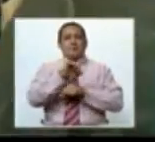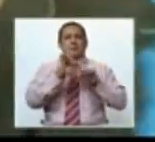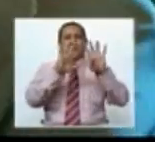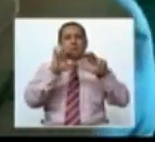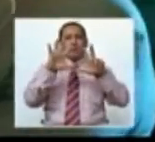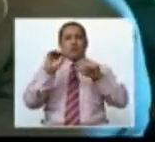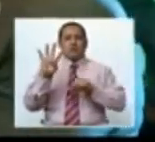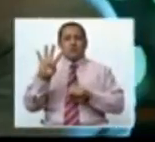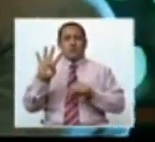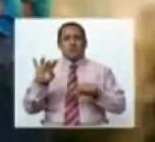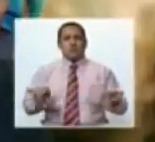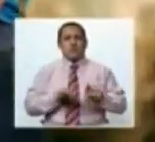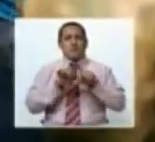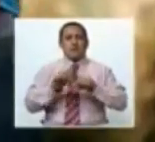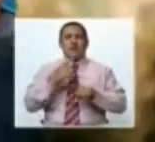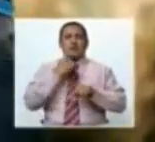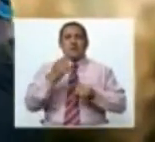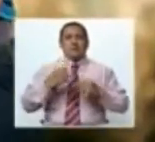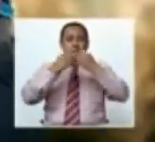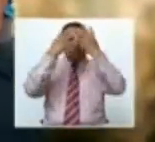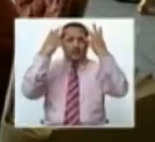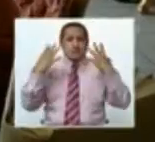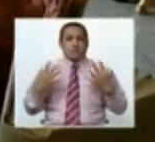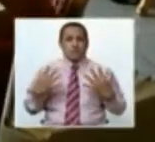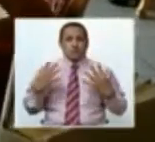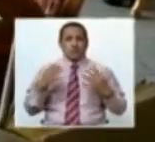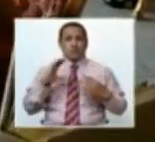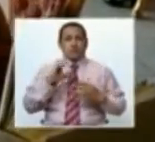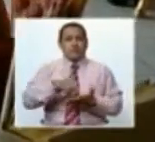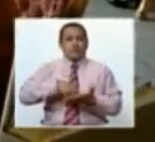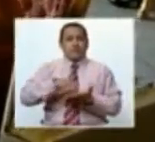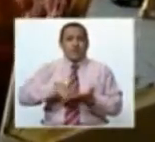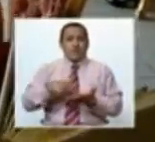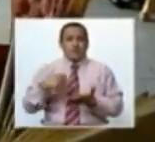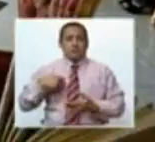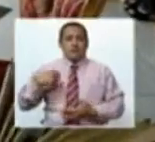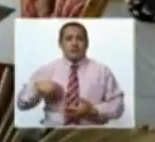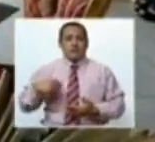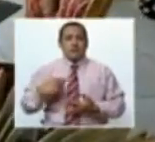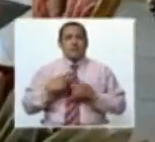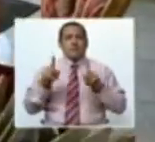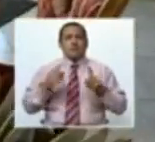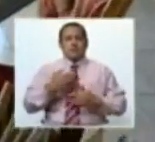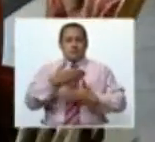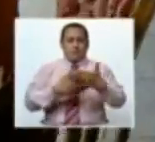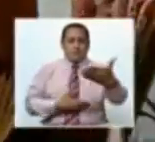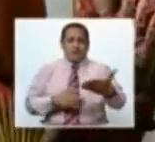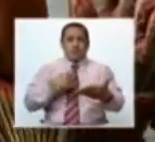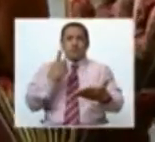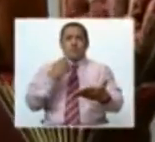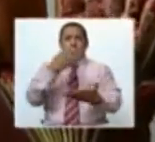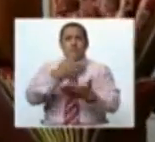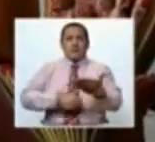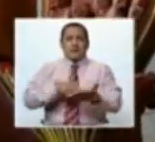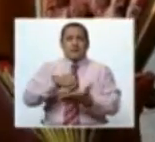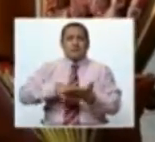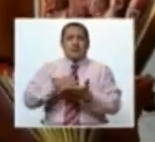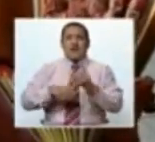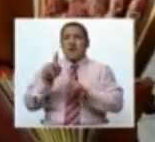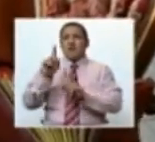desde 1984 es el matrimonio civil. Solo un contrato, solo un